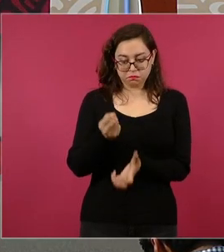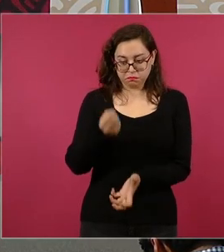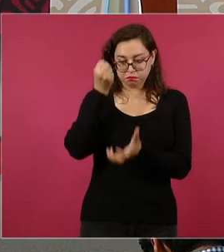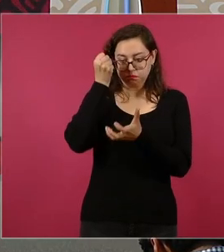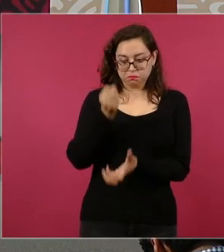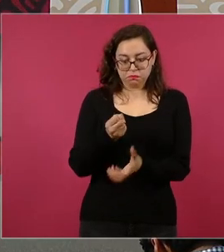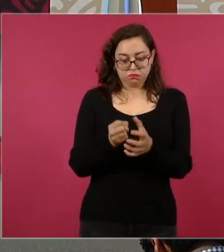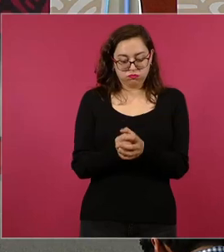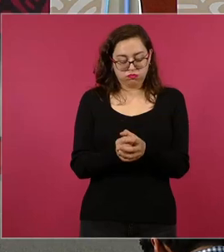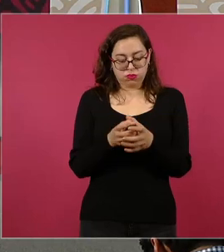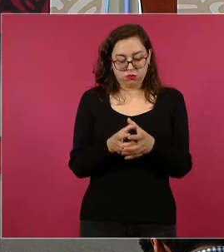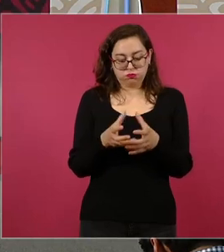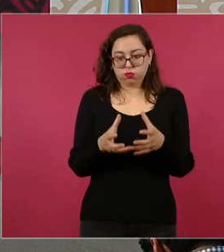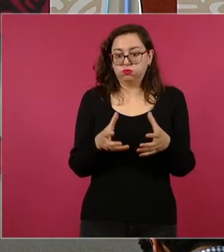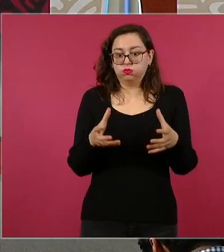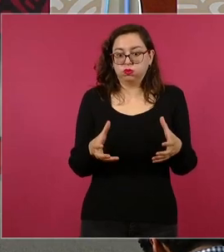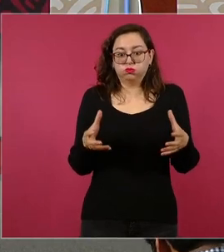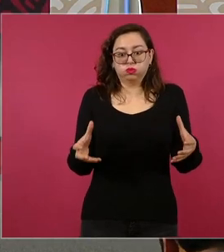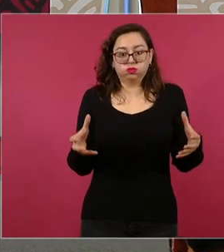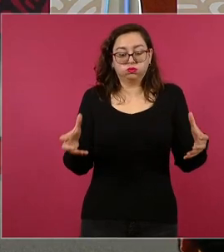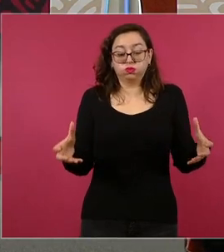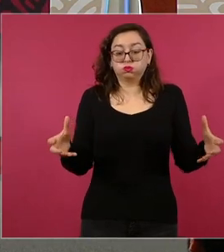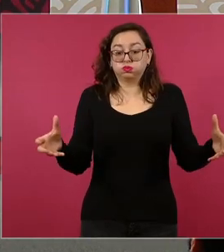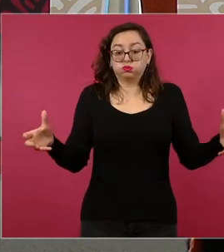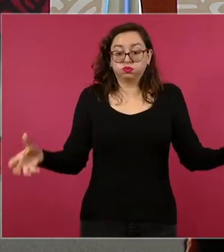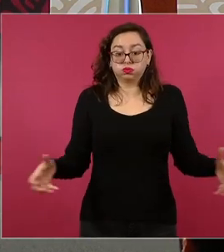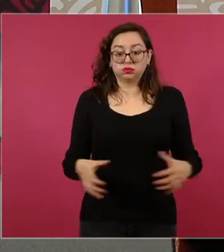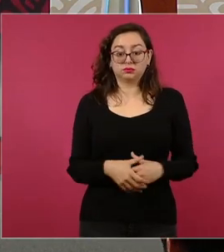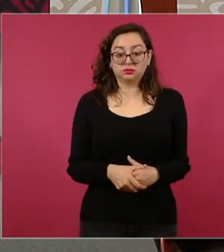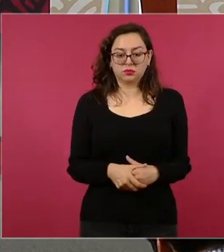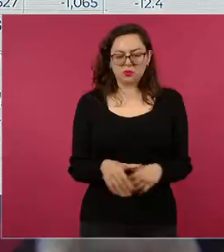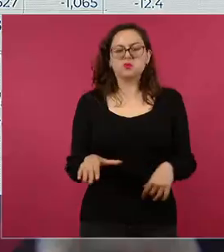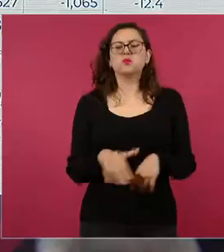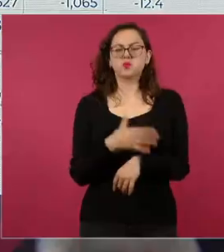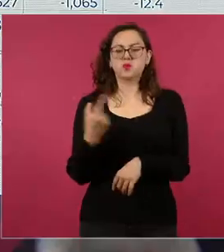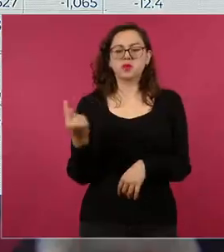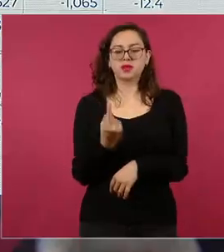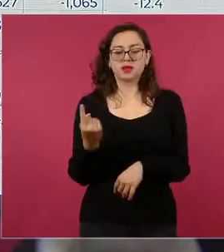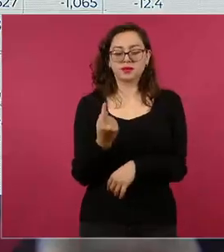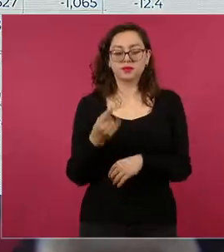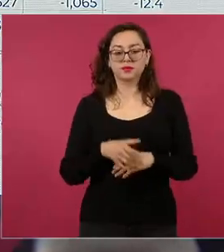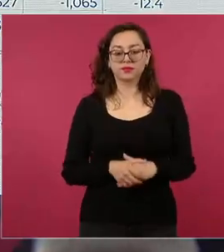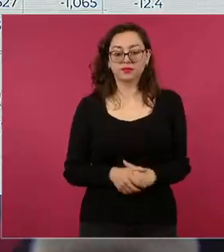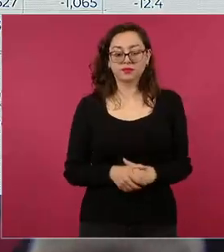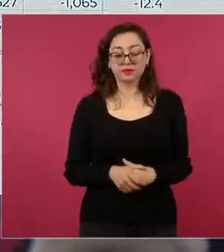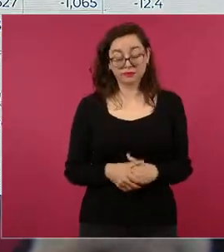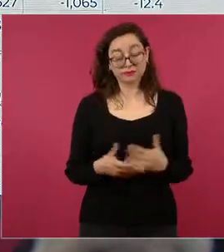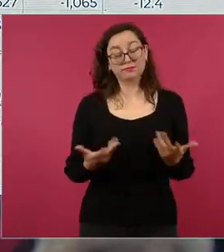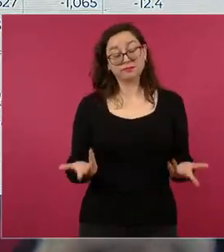No se nos ha caído. Porque, y tenemos que agradecerlo,